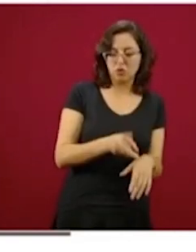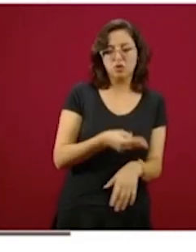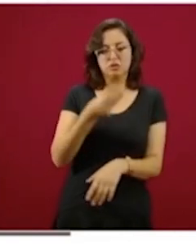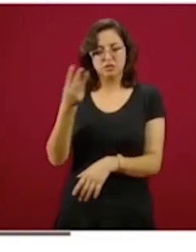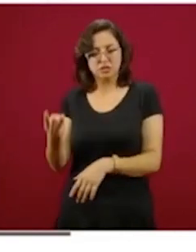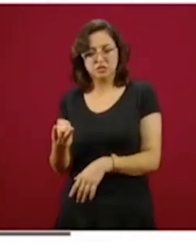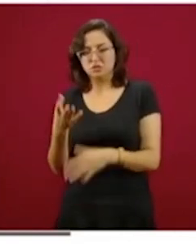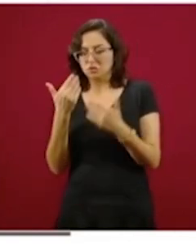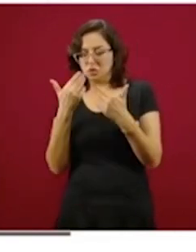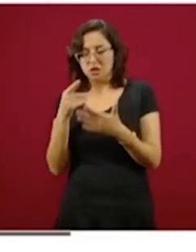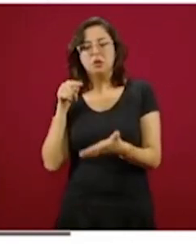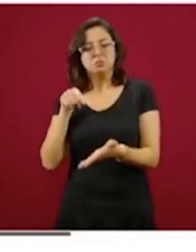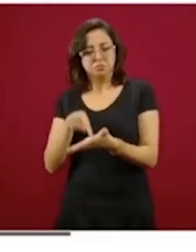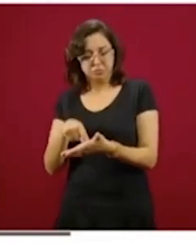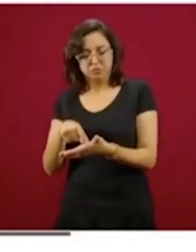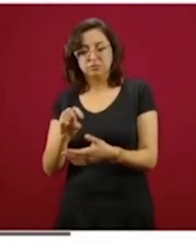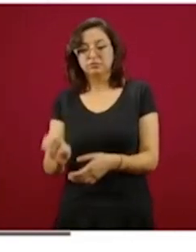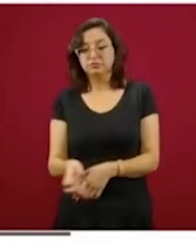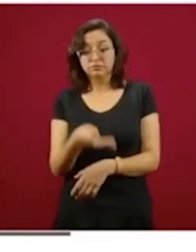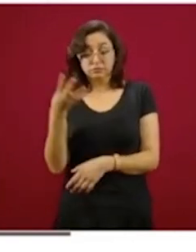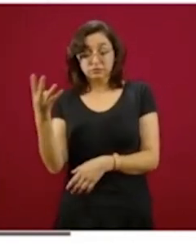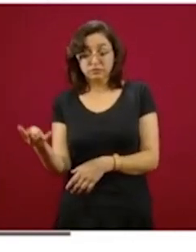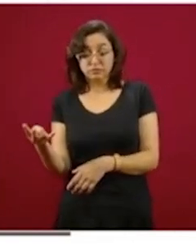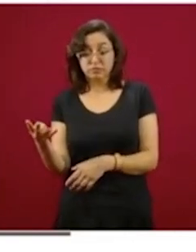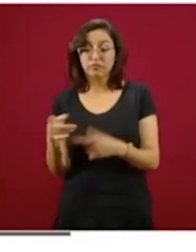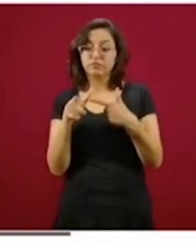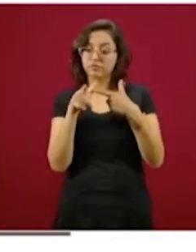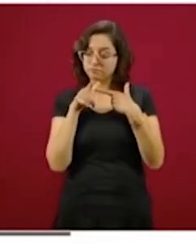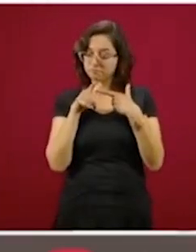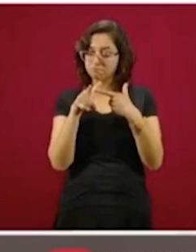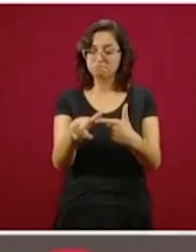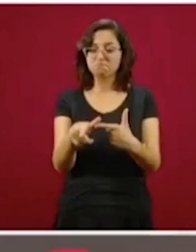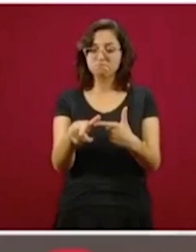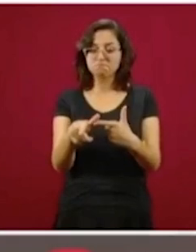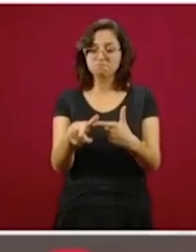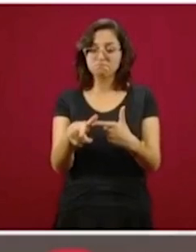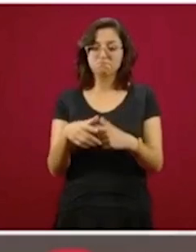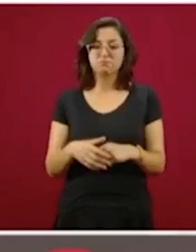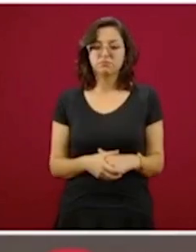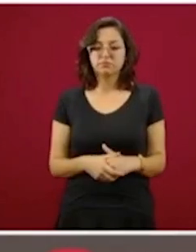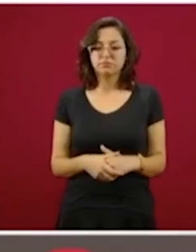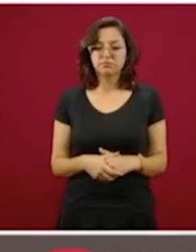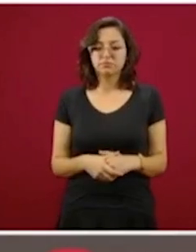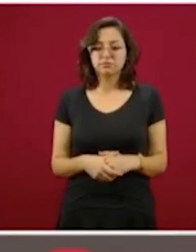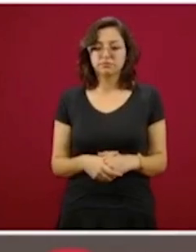En el cuarto paso, le damos continuar.